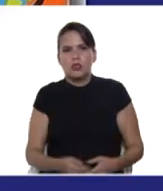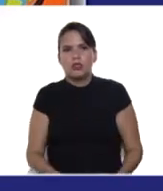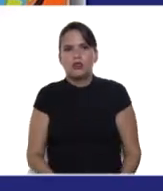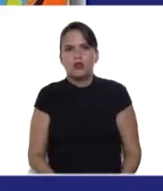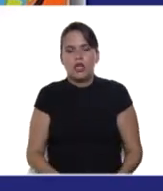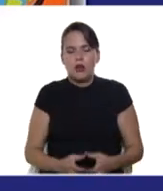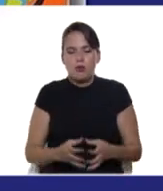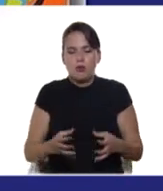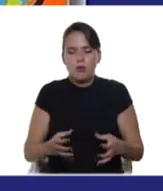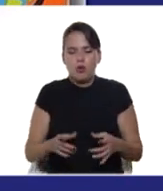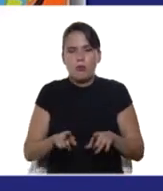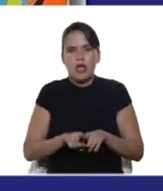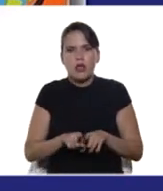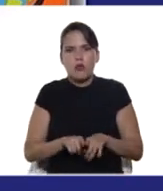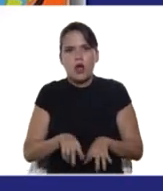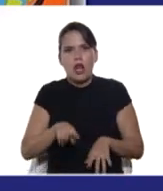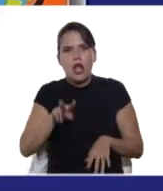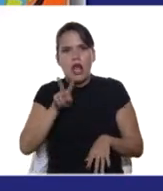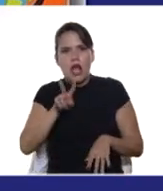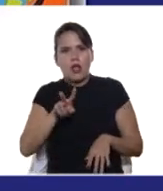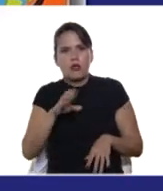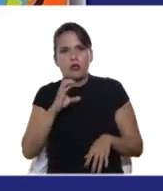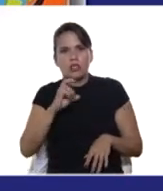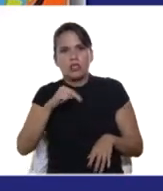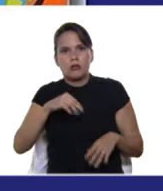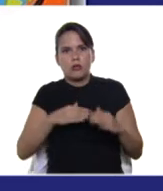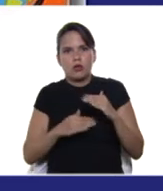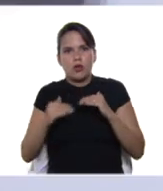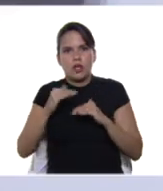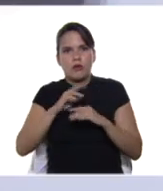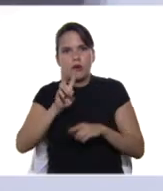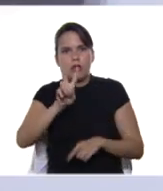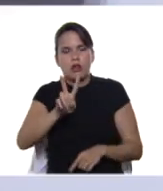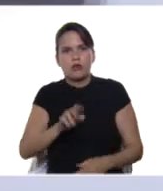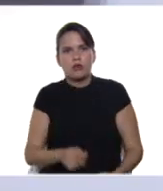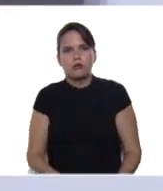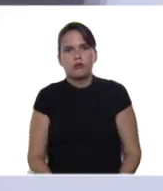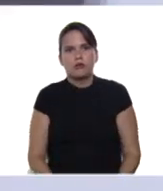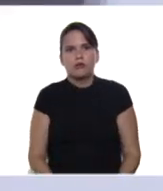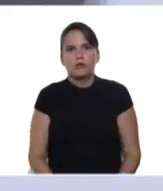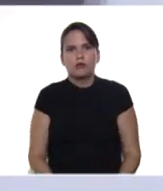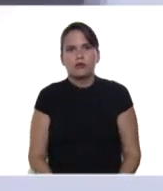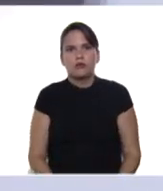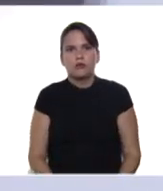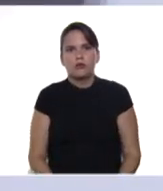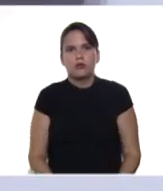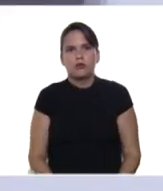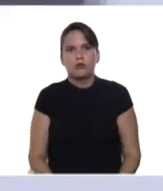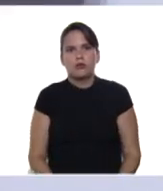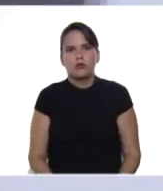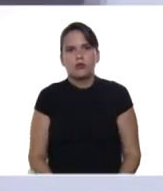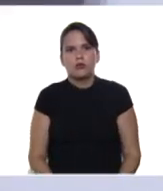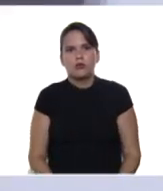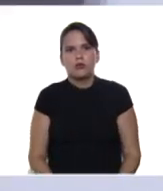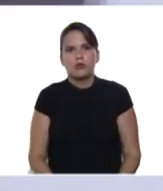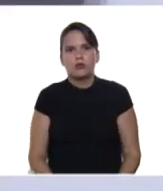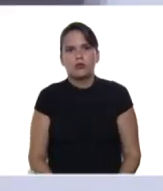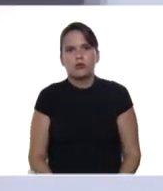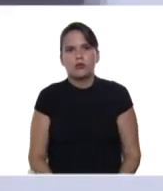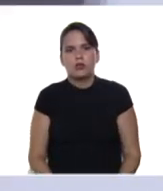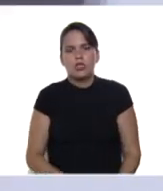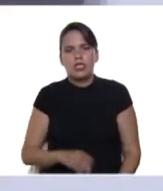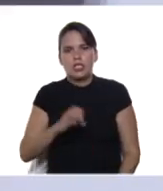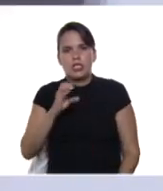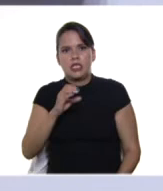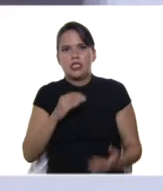2 centímetros elevado al cubo. El 2 lo elevamos al cubo, 2 por 2, 4, por 2, 8, y